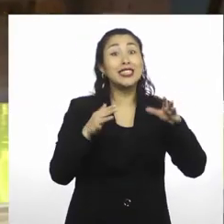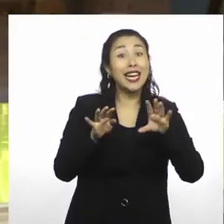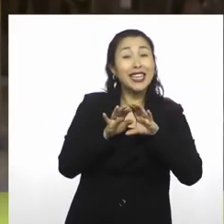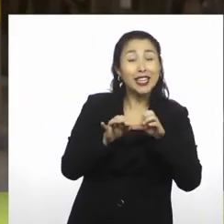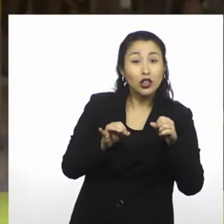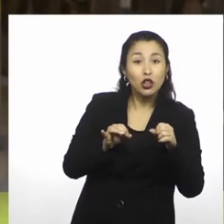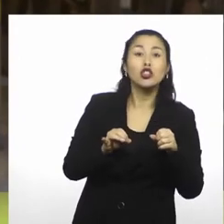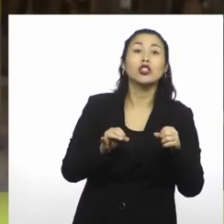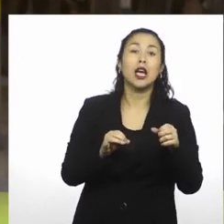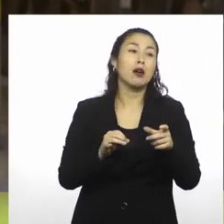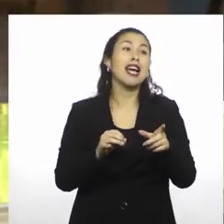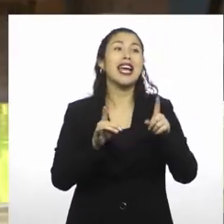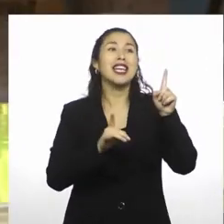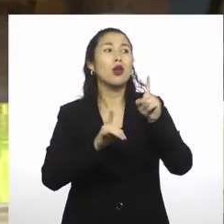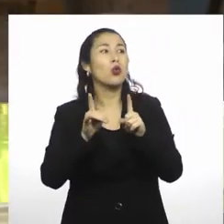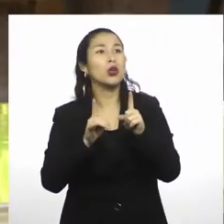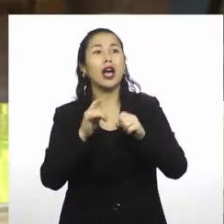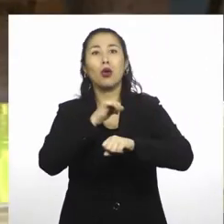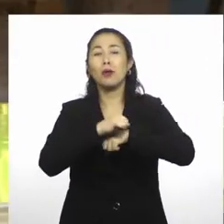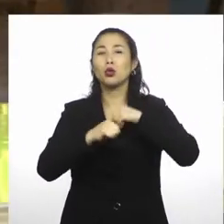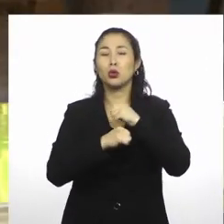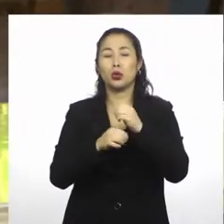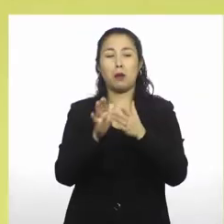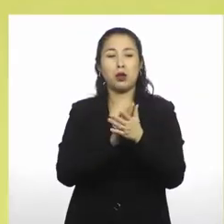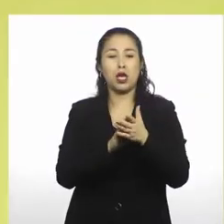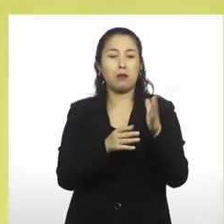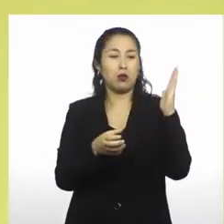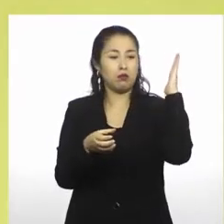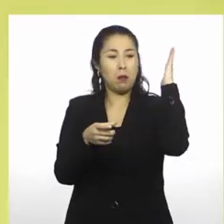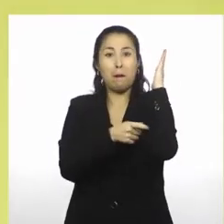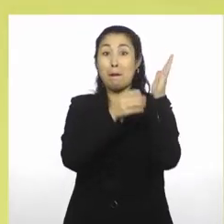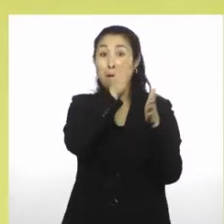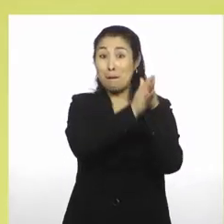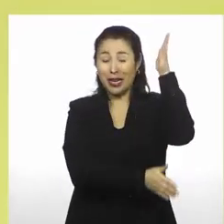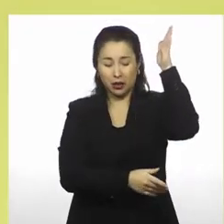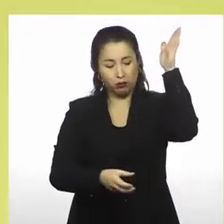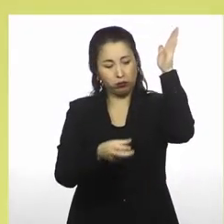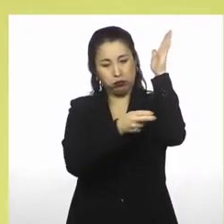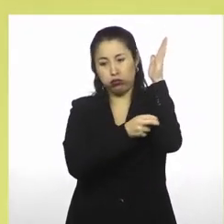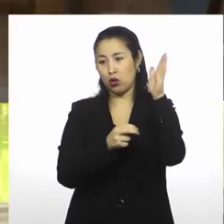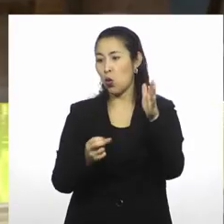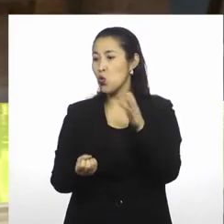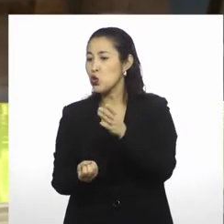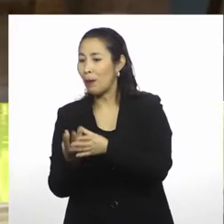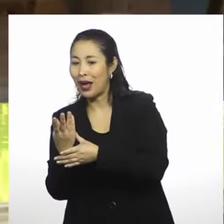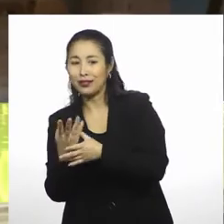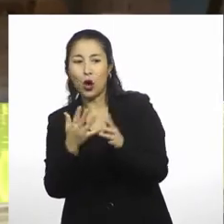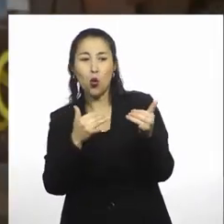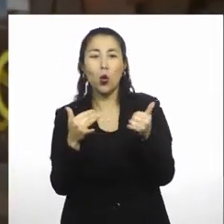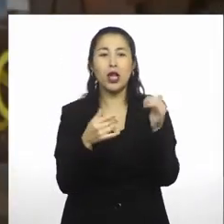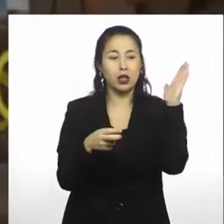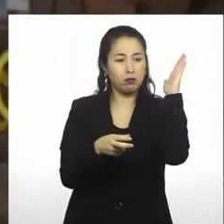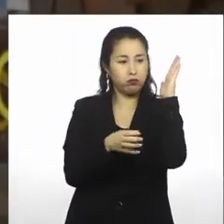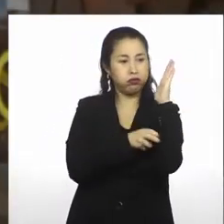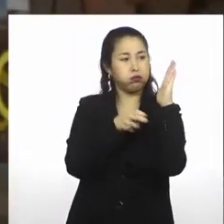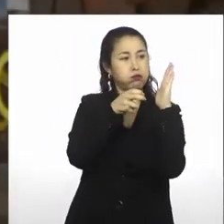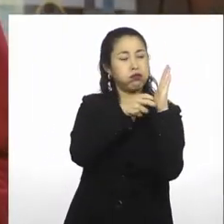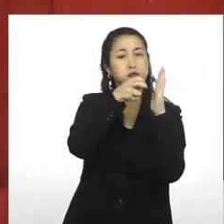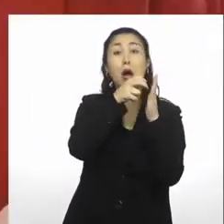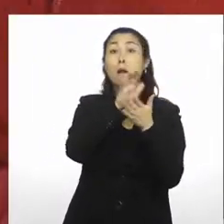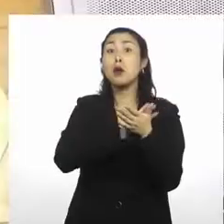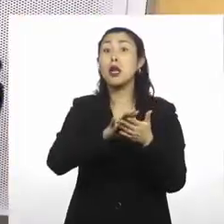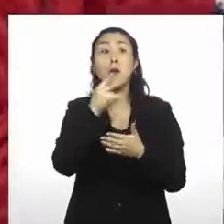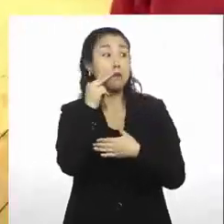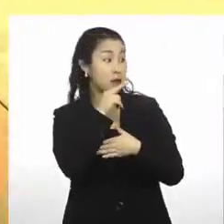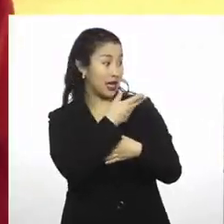montarlo sobre alguna estructura. Por ejemplo, una pared, una planta, un juguete, lo que ustedes quieran. Como ejemplo, les voy a mostrar el que yo